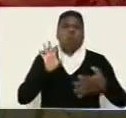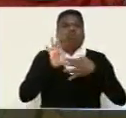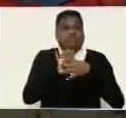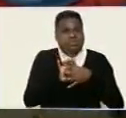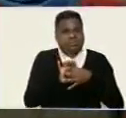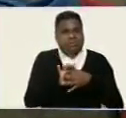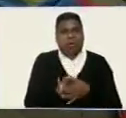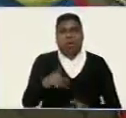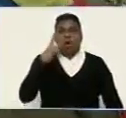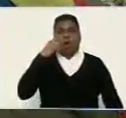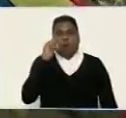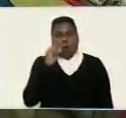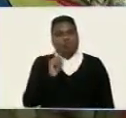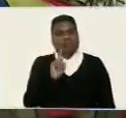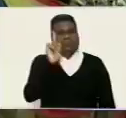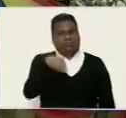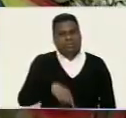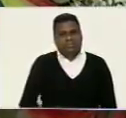los hombres,